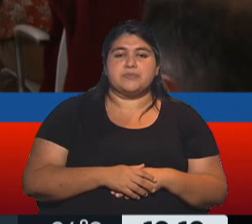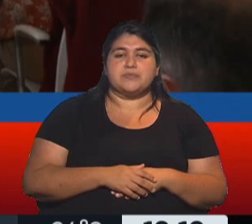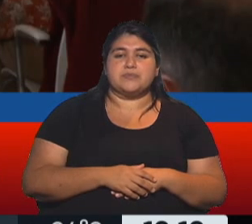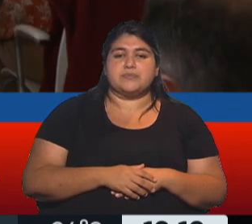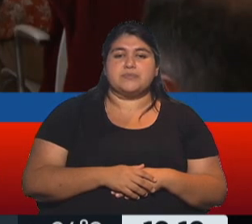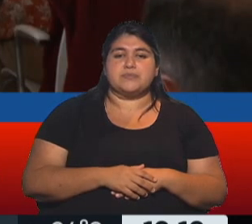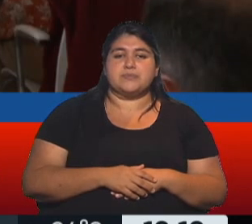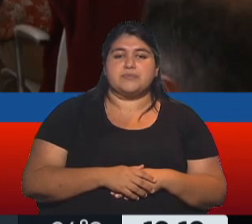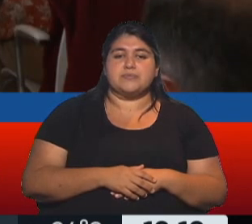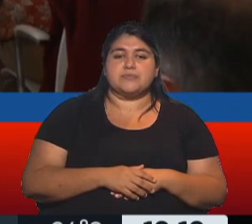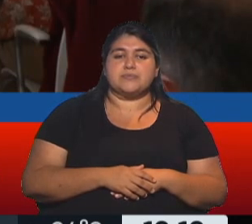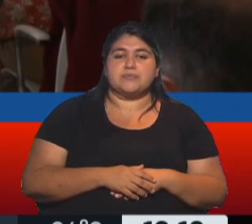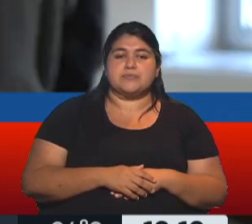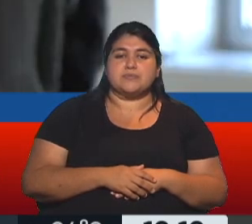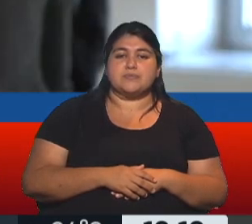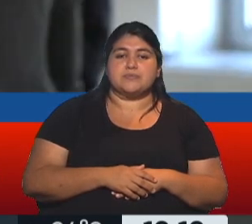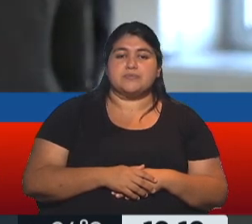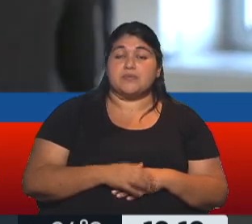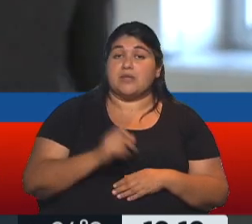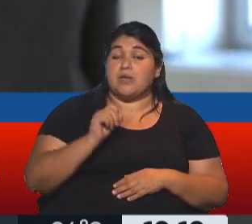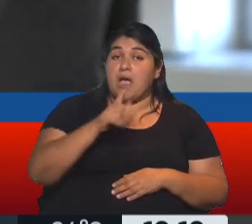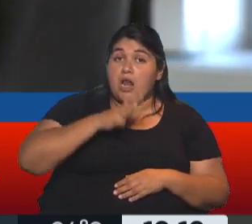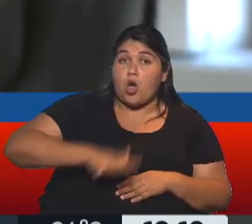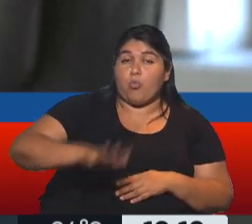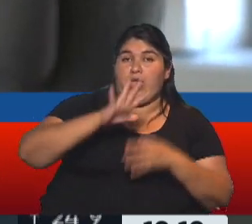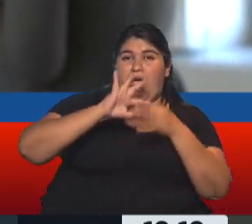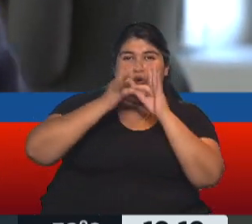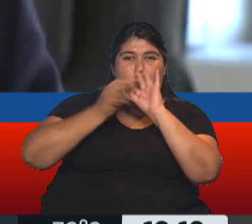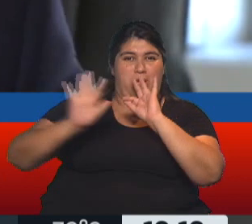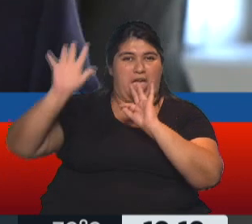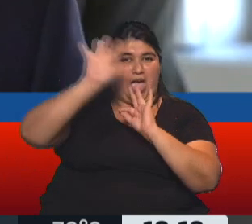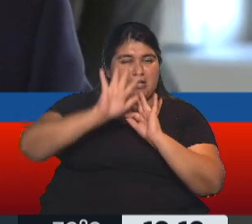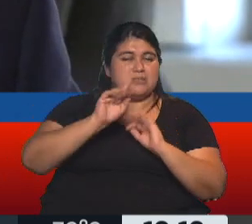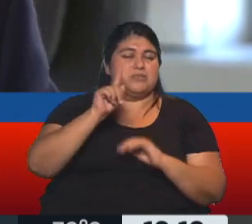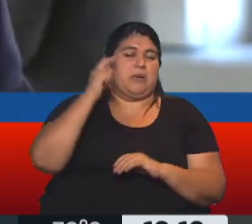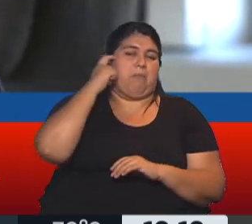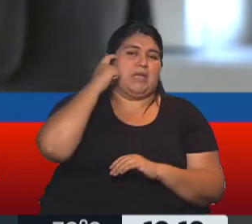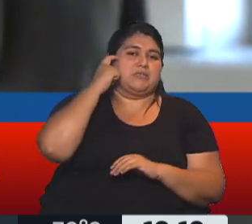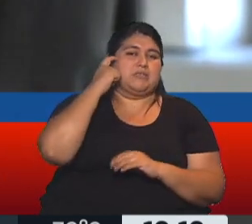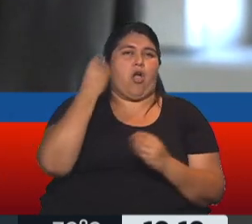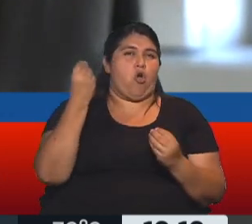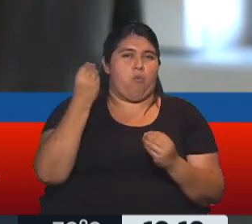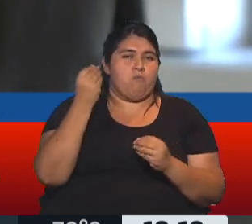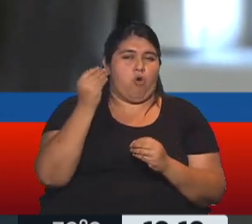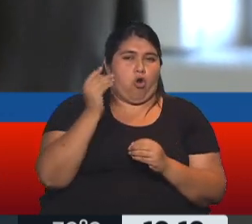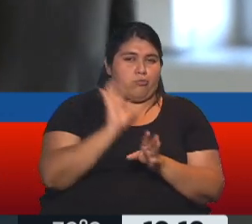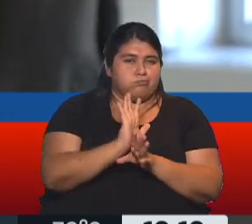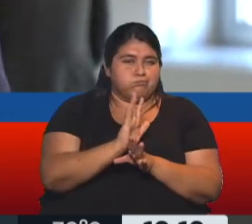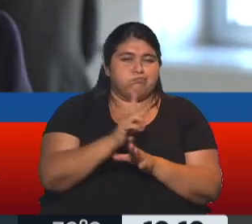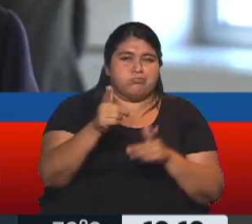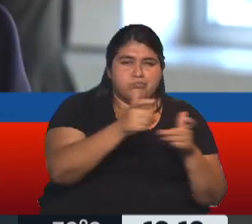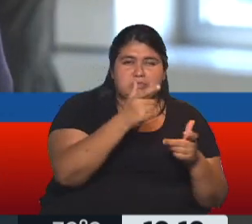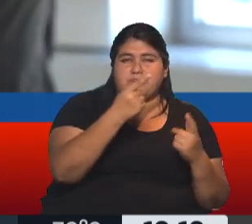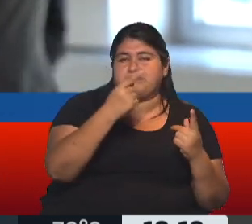Que es la comunidad europea que piensa en cómo combatir el delito organizado,